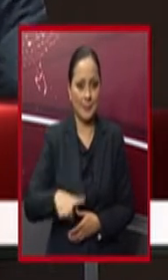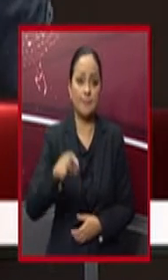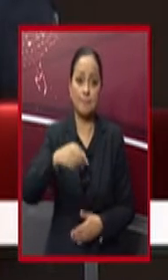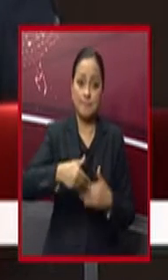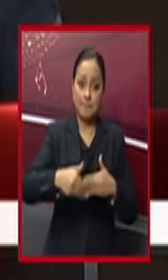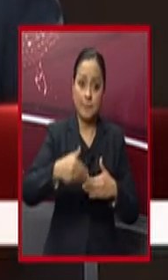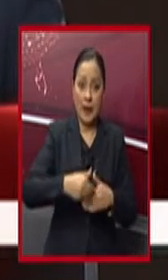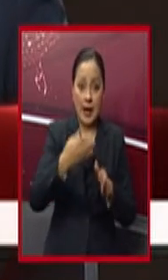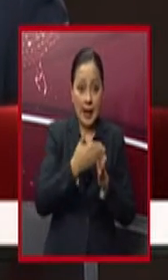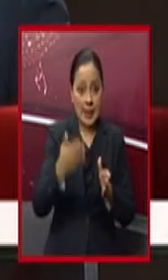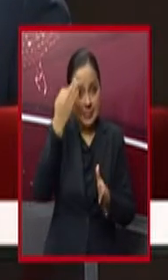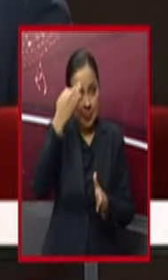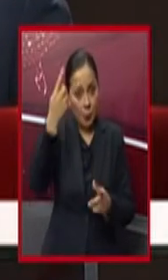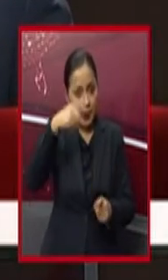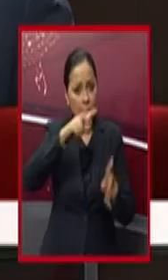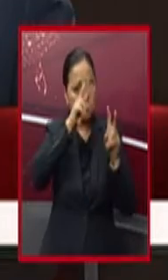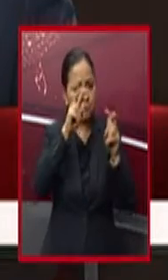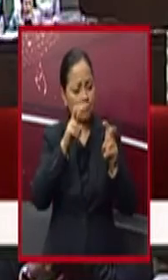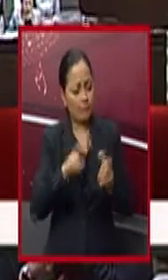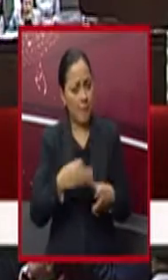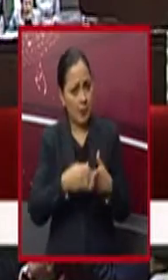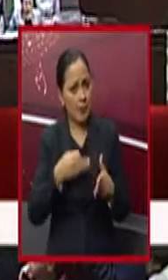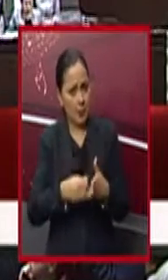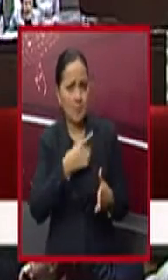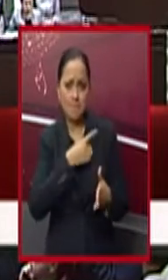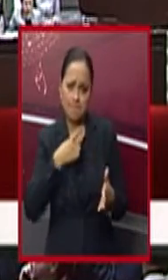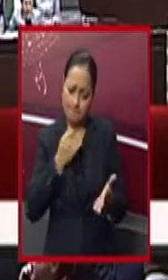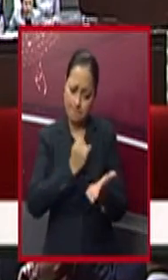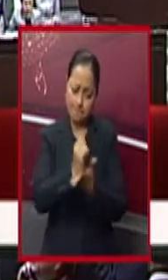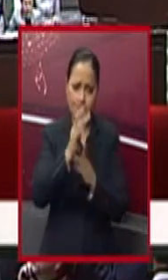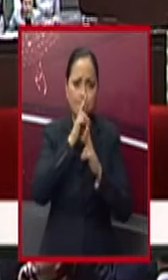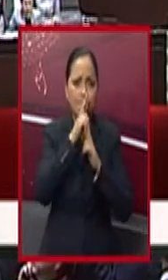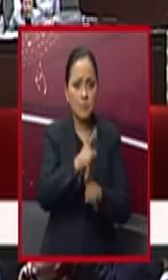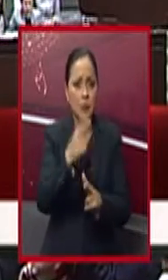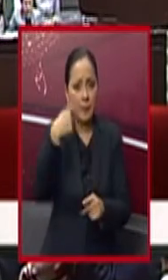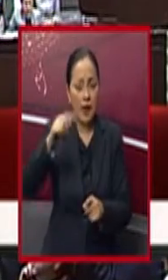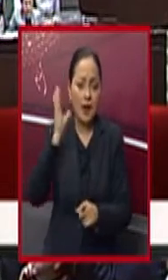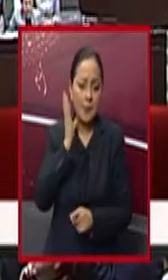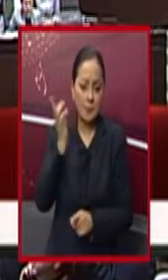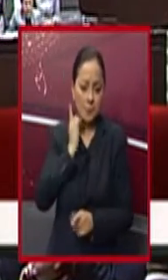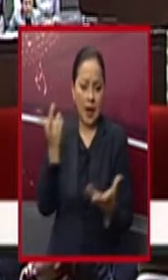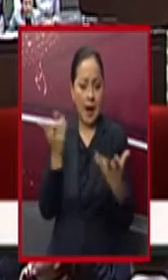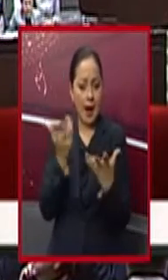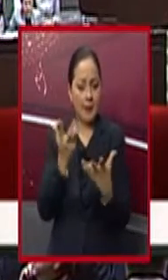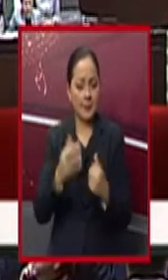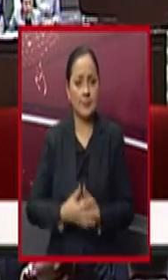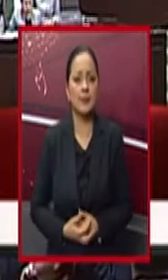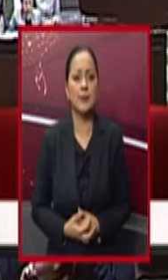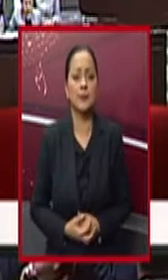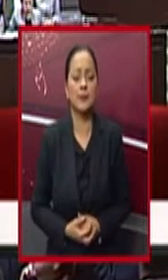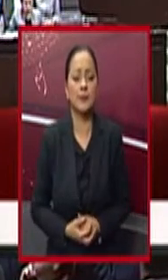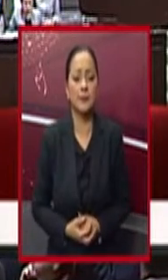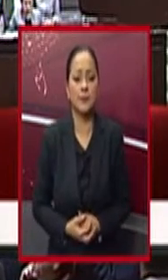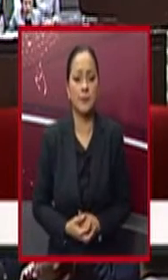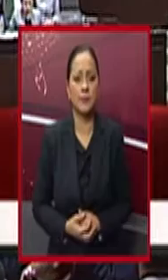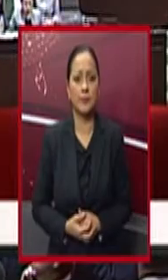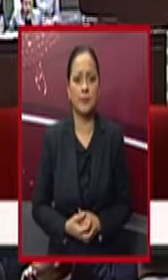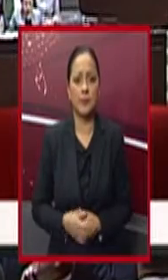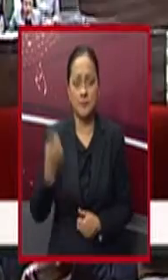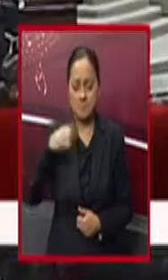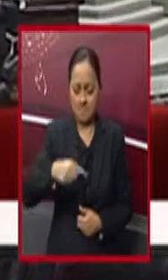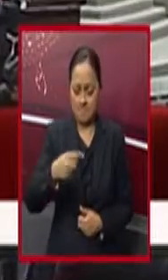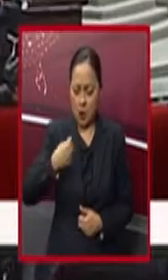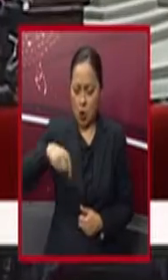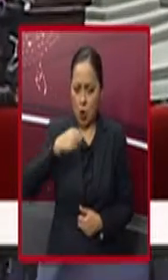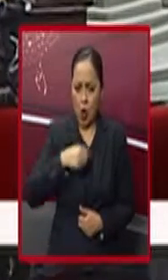será impulsar el desahogo de los asuntos pendientes por dictaminar por parte de la Cámara de Diputados. Lo vamos a legitimar para hacer un